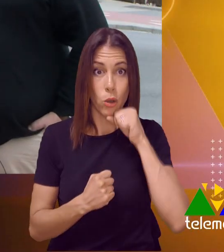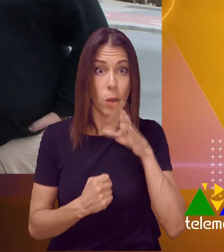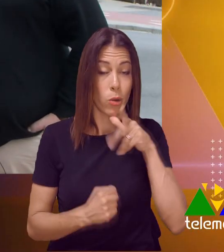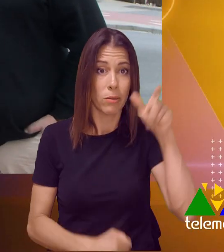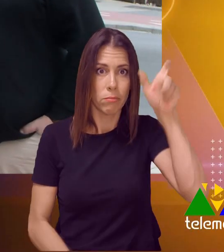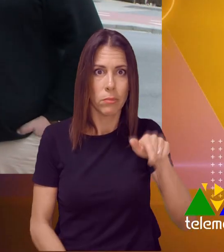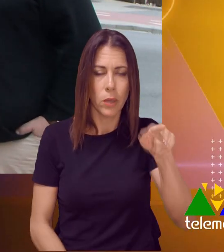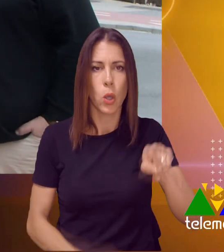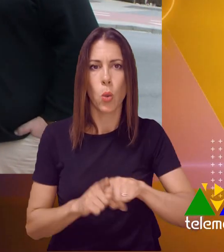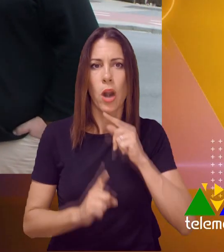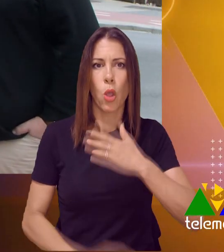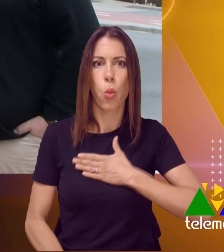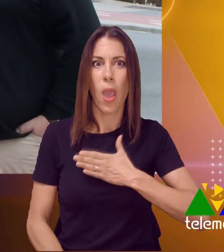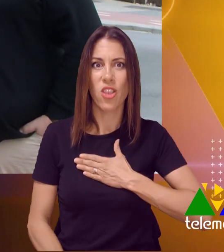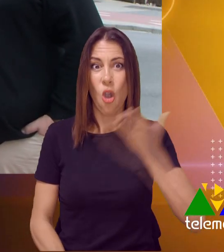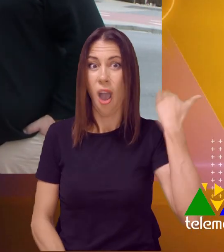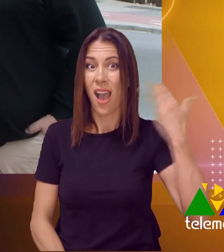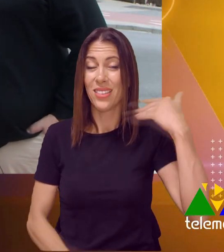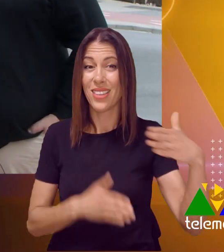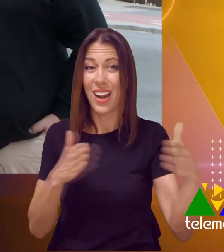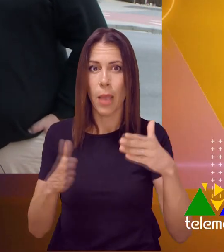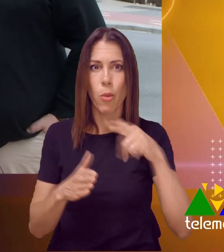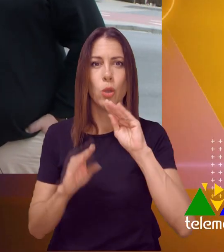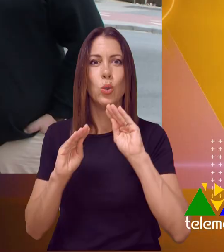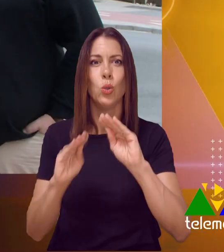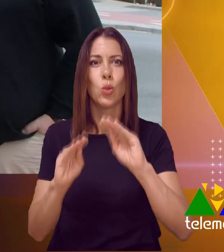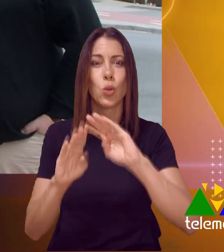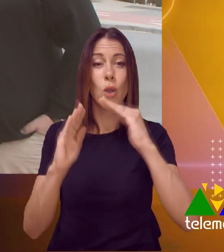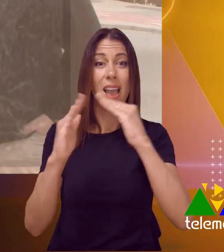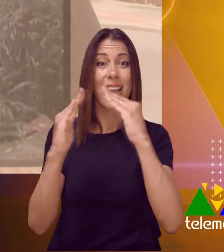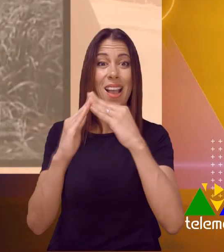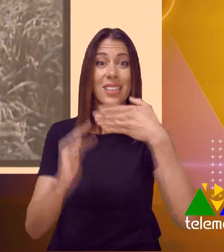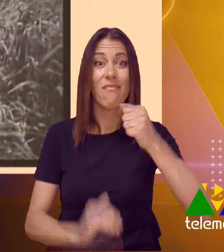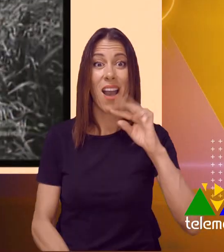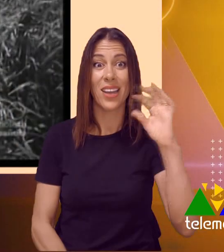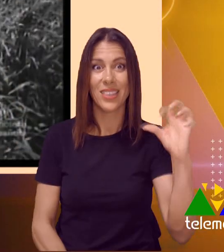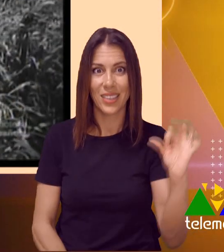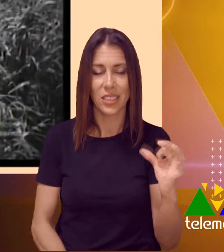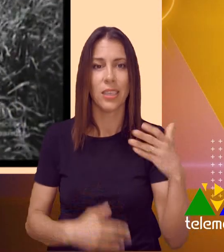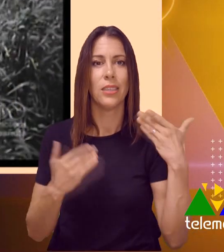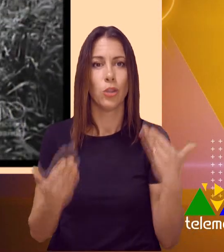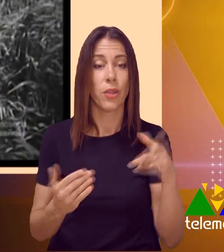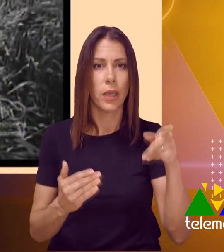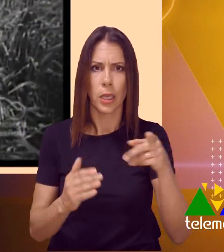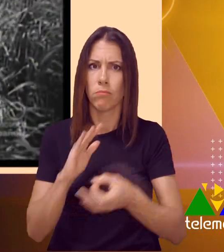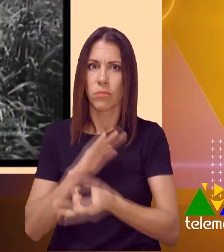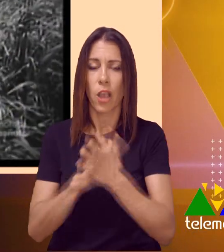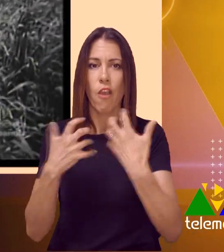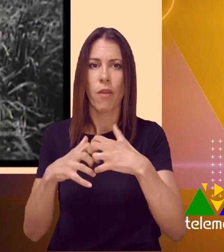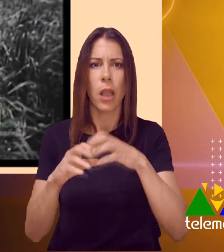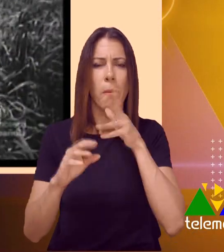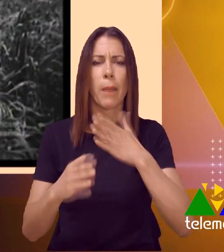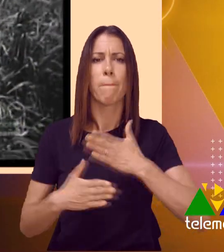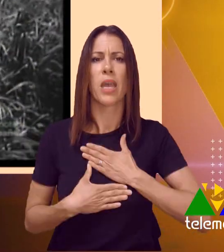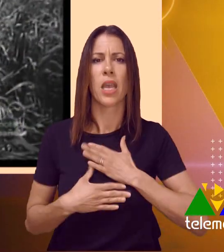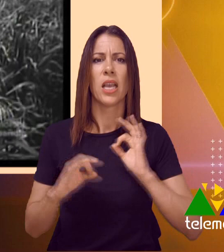Jiménez Caballero era el dueño de los bates en aquella época, ¿no? Y evidentemente crea su fábrica para moler sus